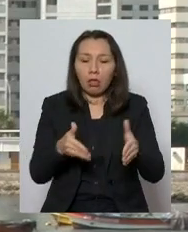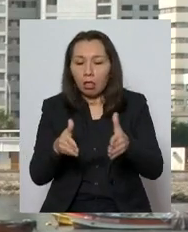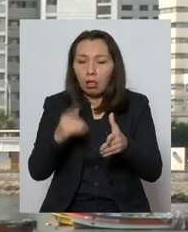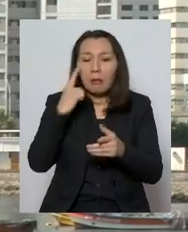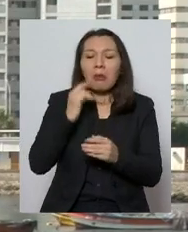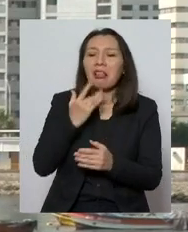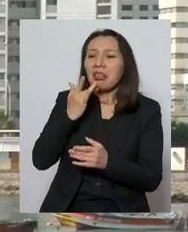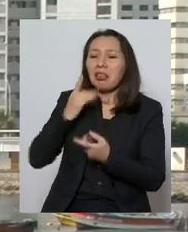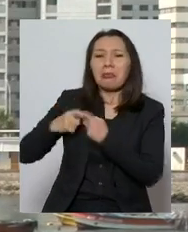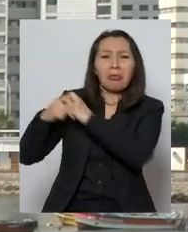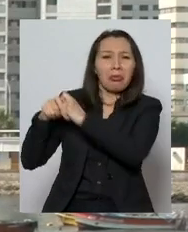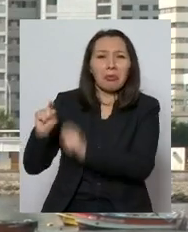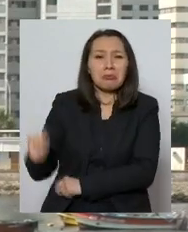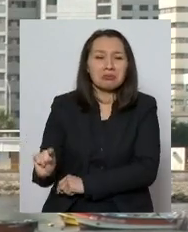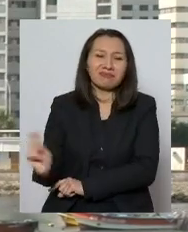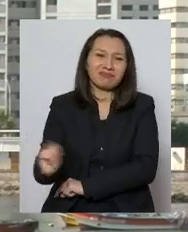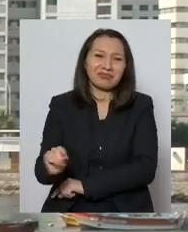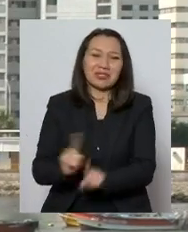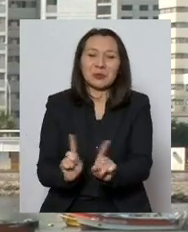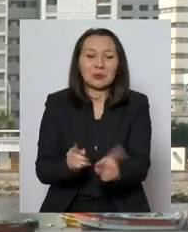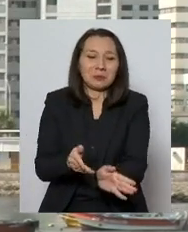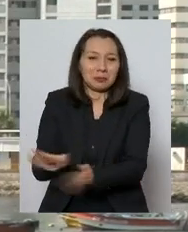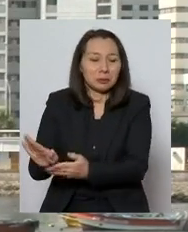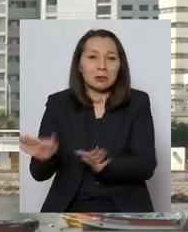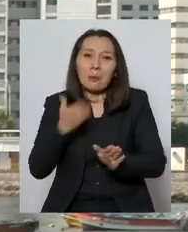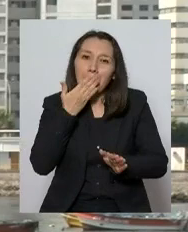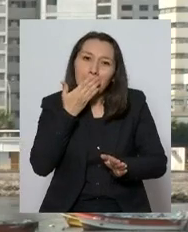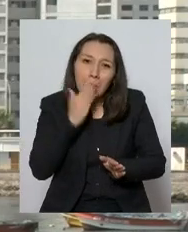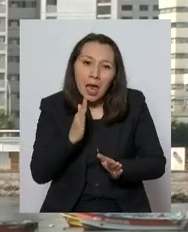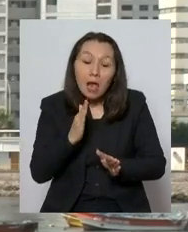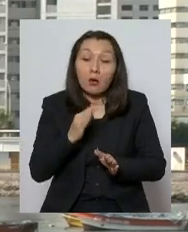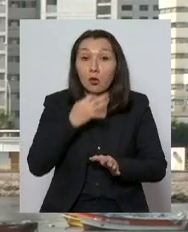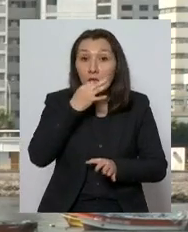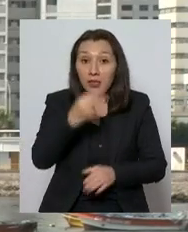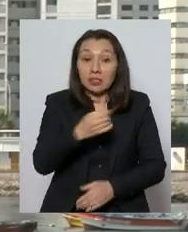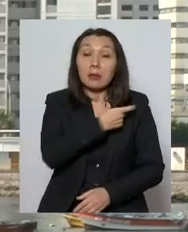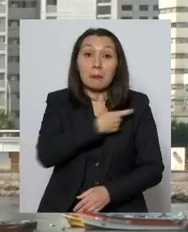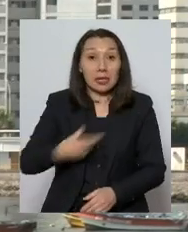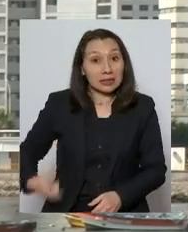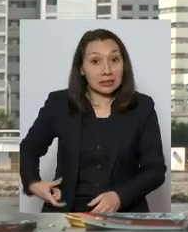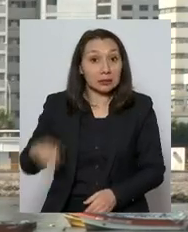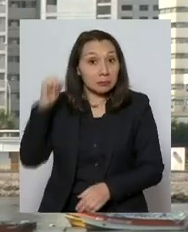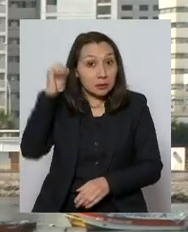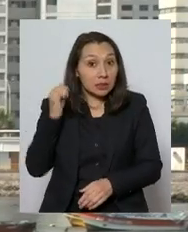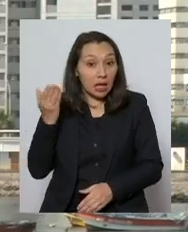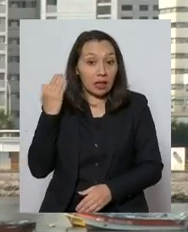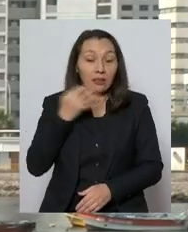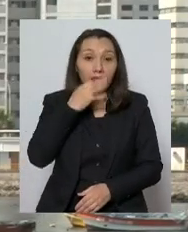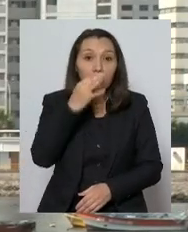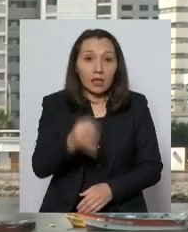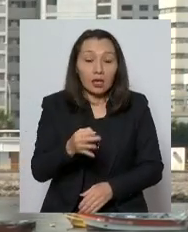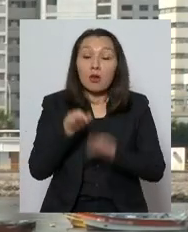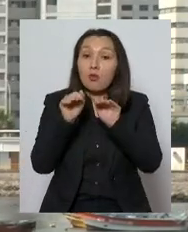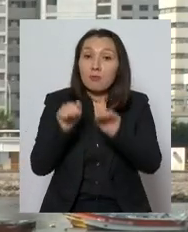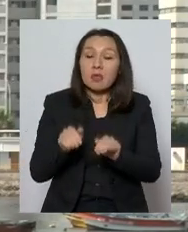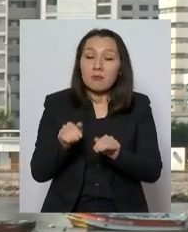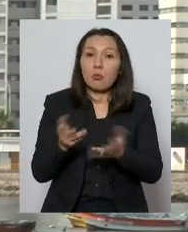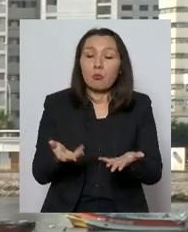en pequeñeces. Dejar, como cita el presidente de la República, ¿no es cierto?, en su